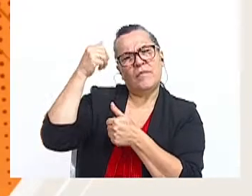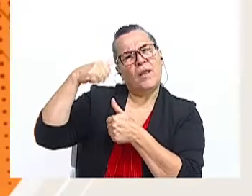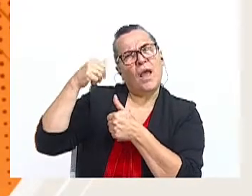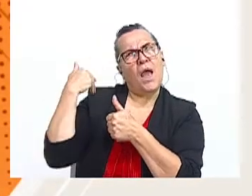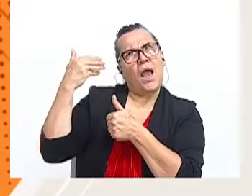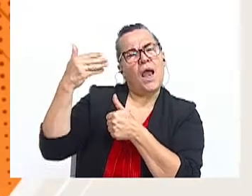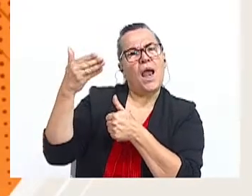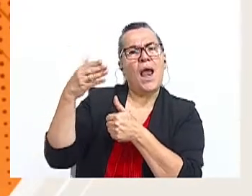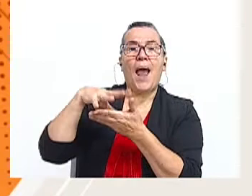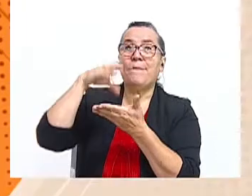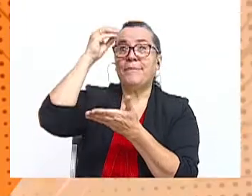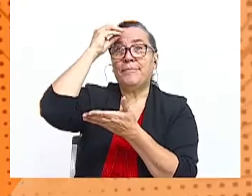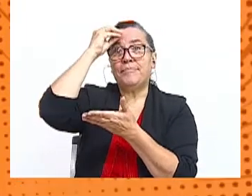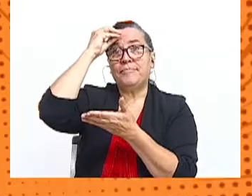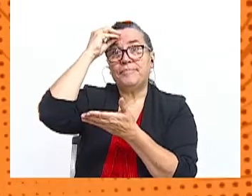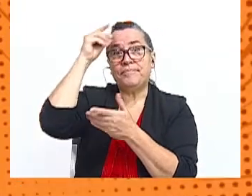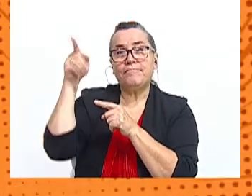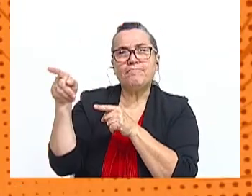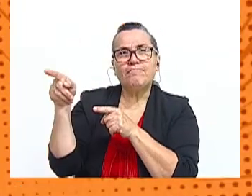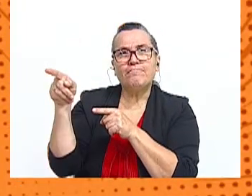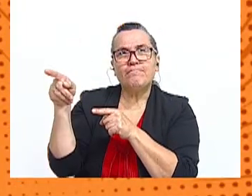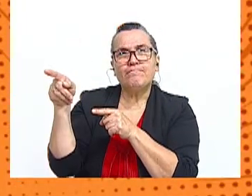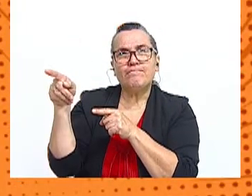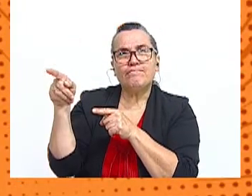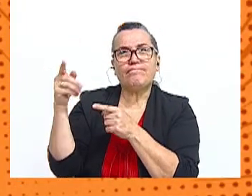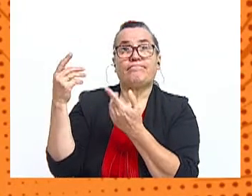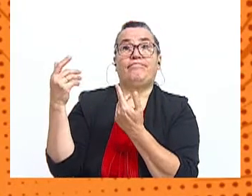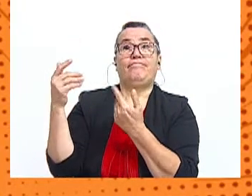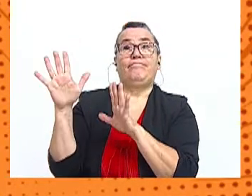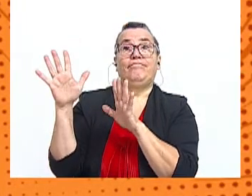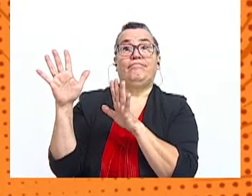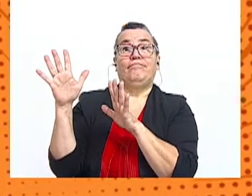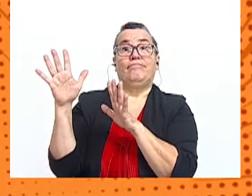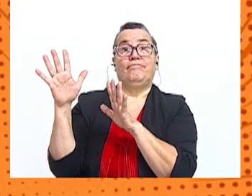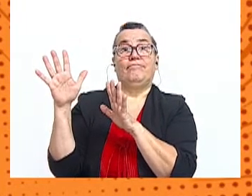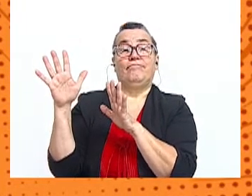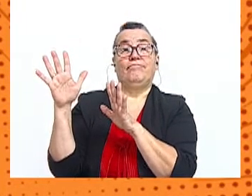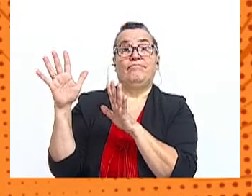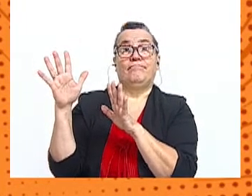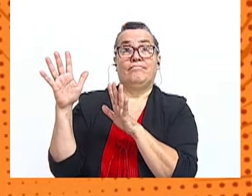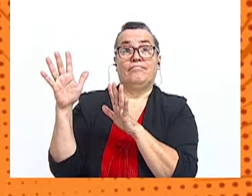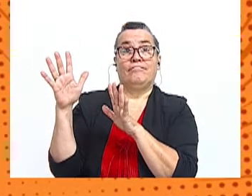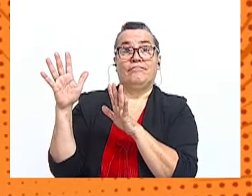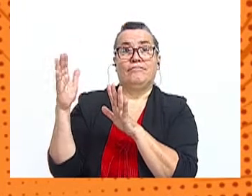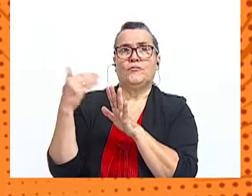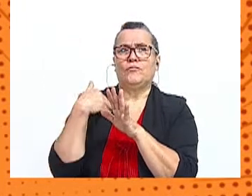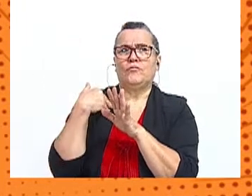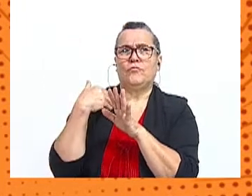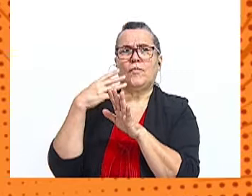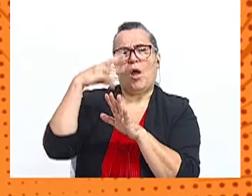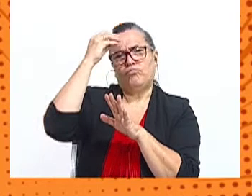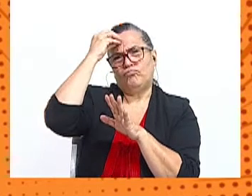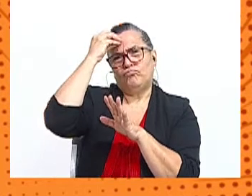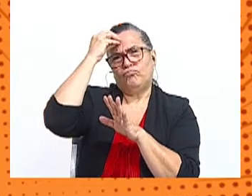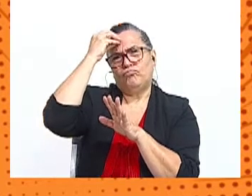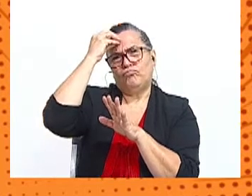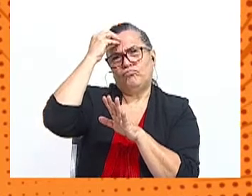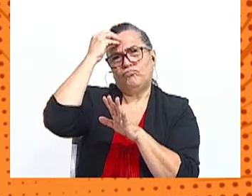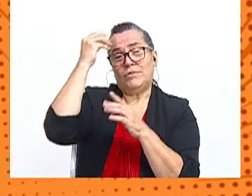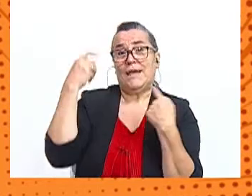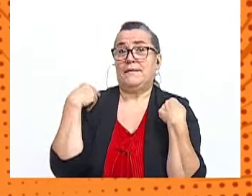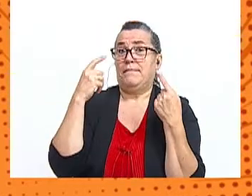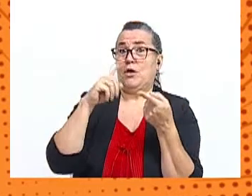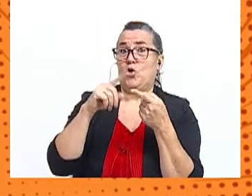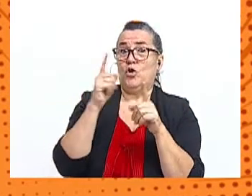aquellos aprendizajes que hemos aprendido anteriormente. En la clase de español de